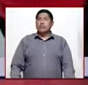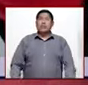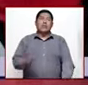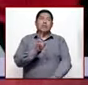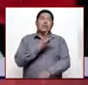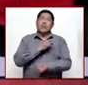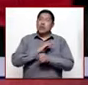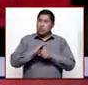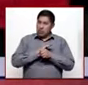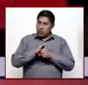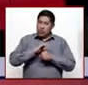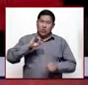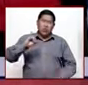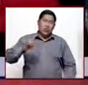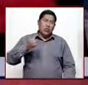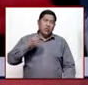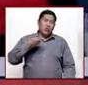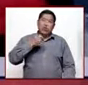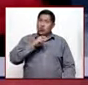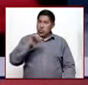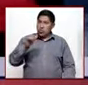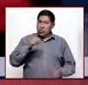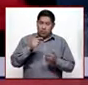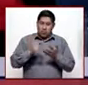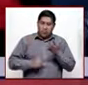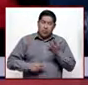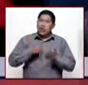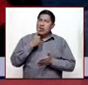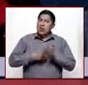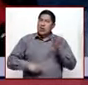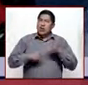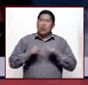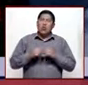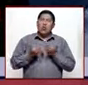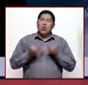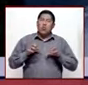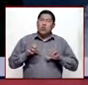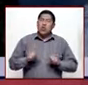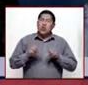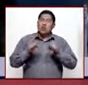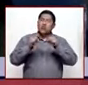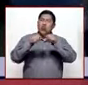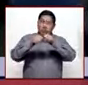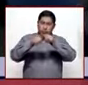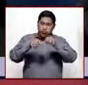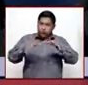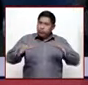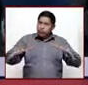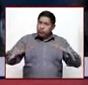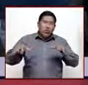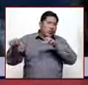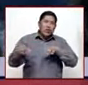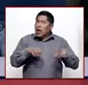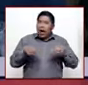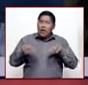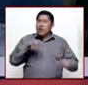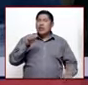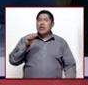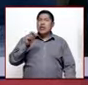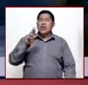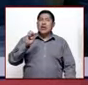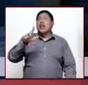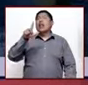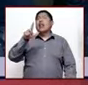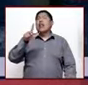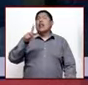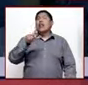Y el viceministro Johnny Aguilera dio a conocer los detalles sobre la estructura criminal que estaría siendo encabezada por Ariel